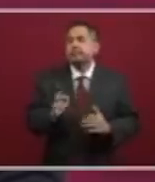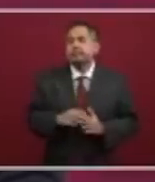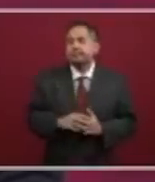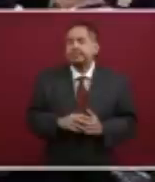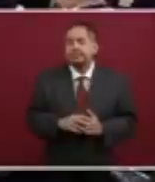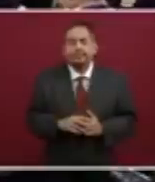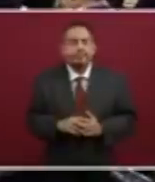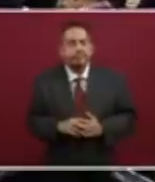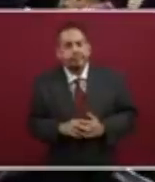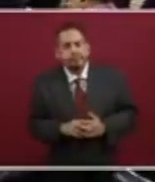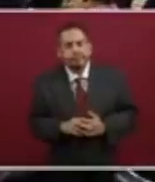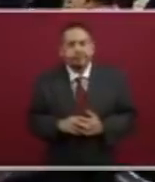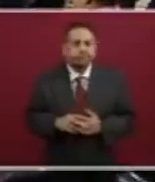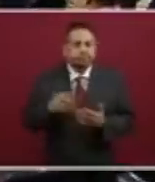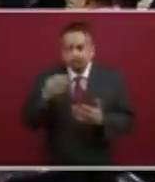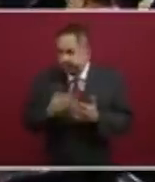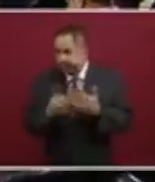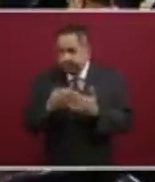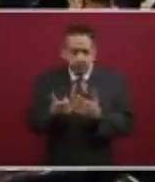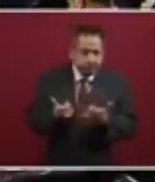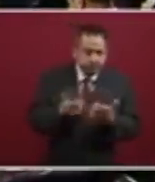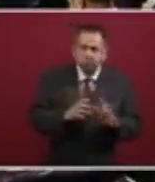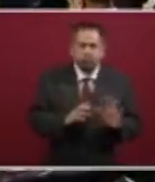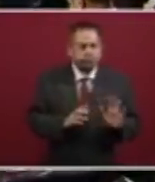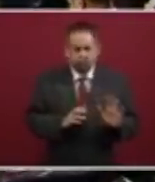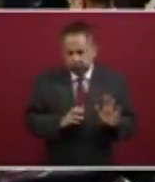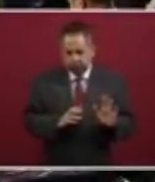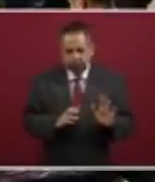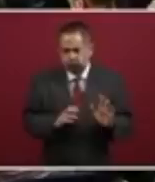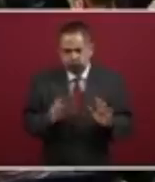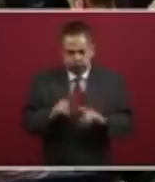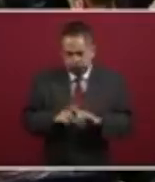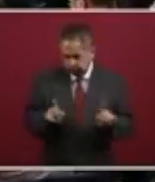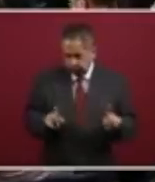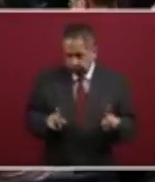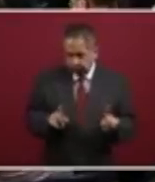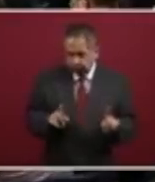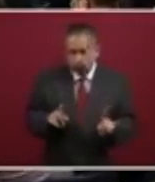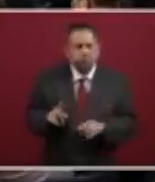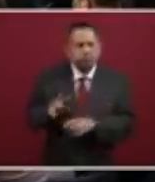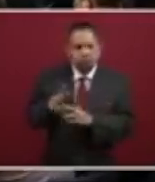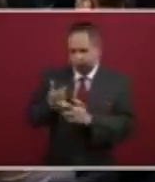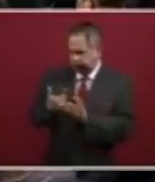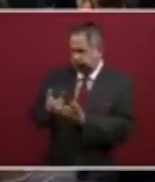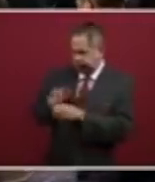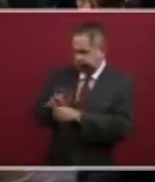que falte presupuesto, no va a faltar.